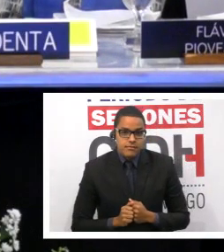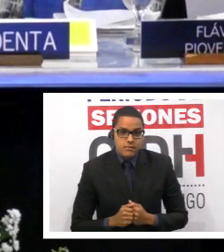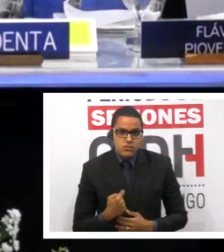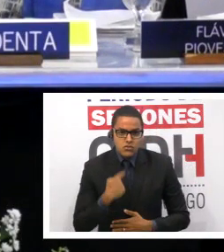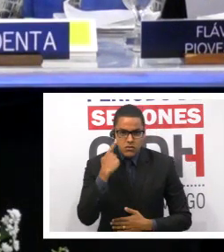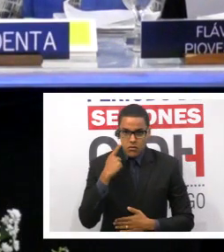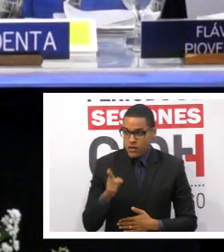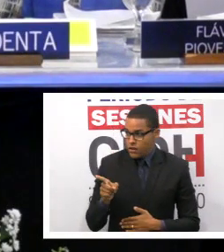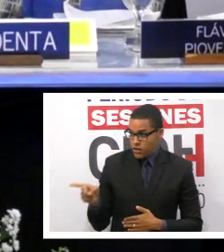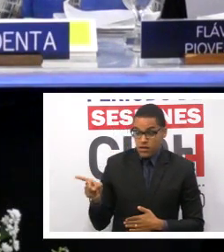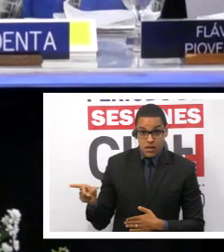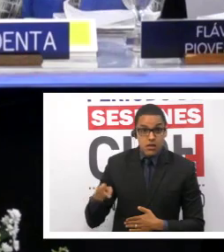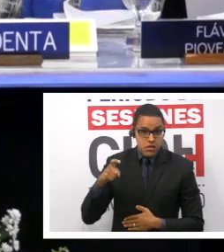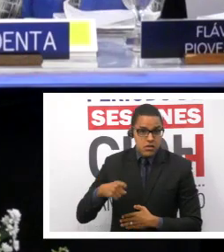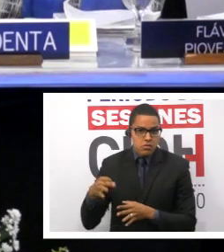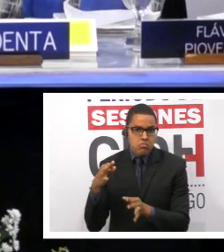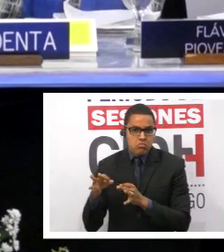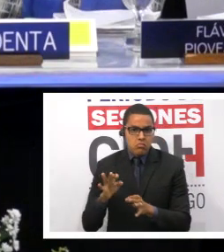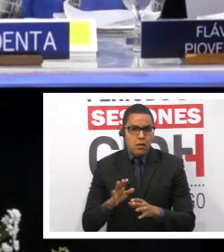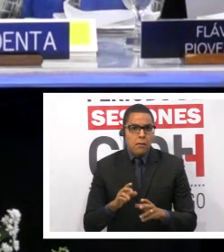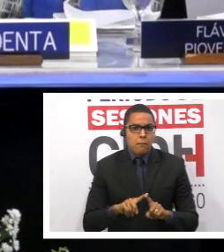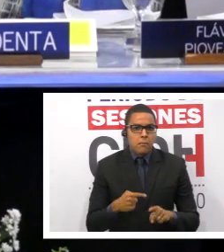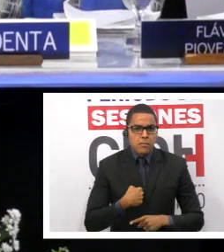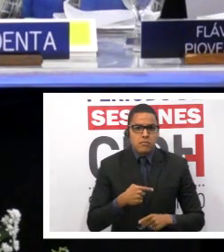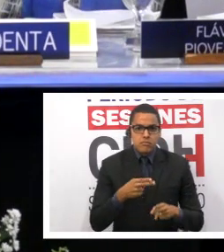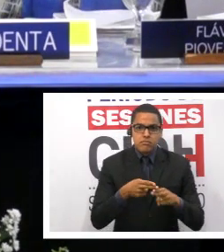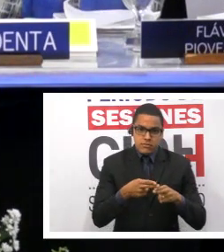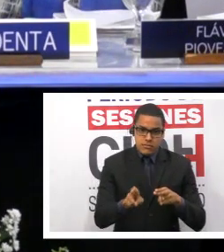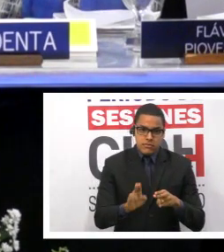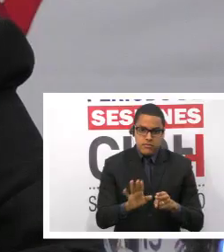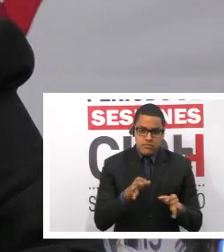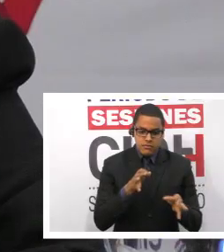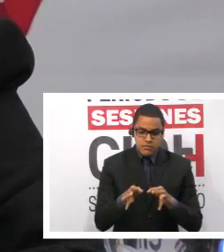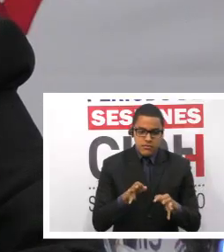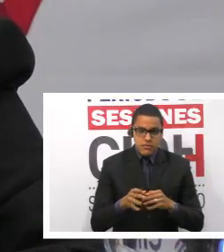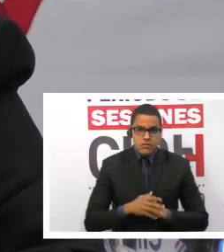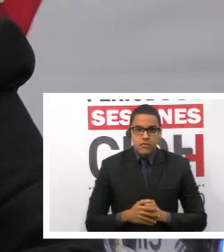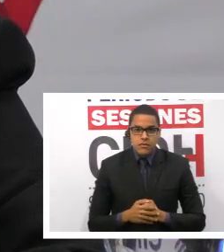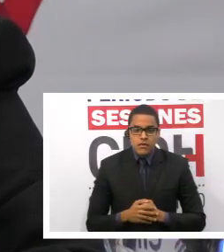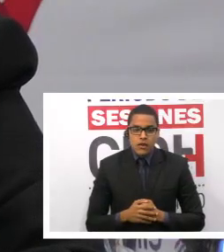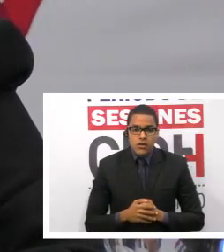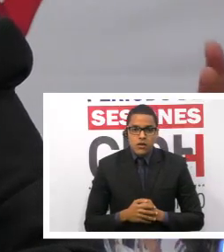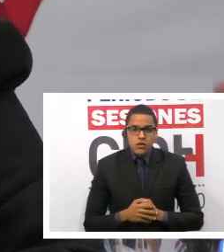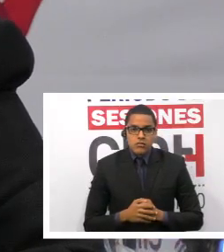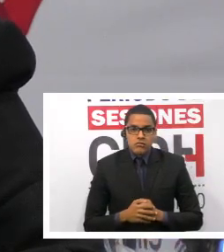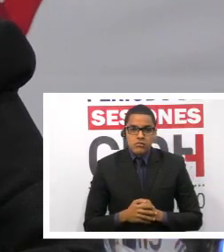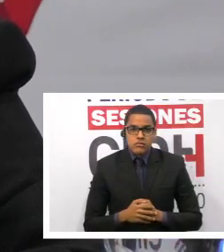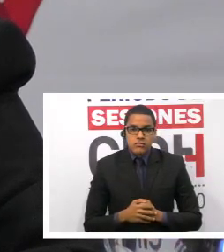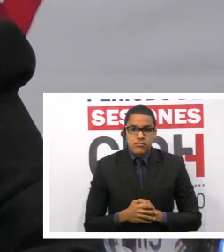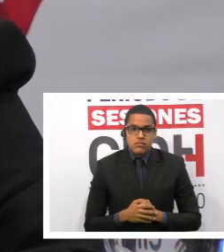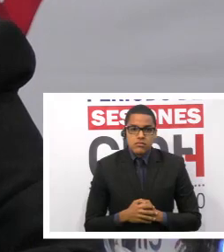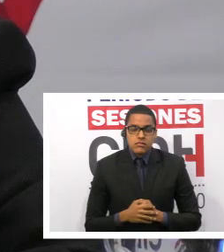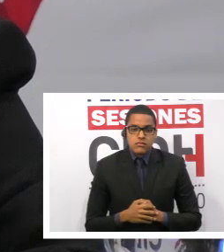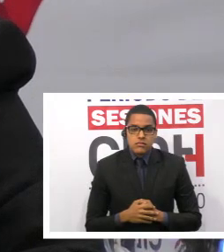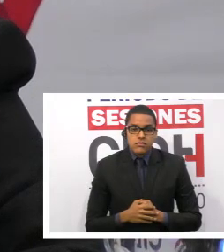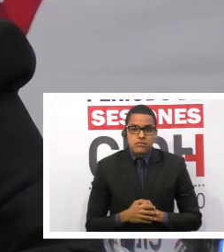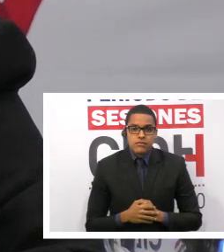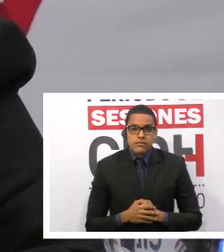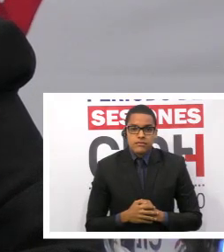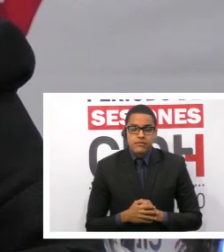tenerla la voz cantante en este tema simplemente quiero yo reconocer mucho el